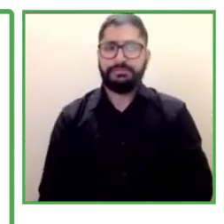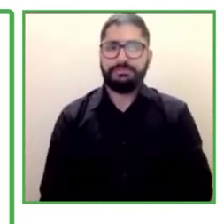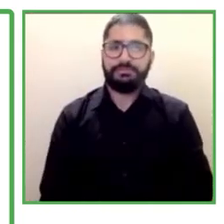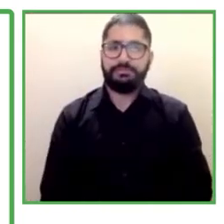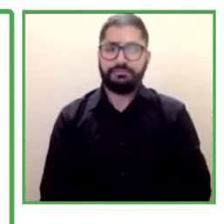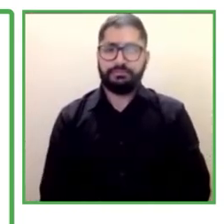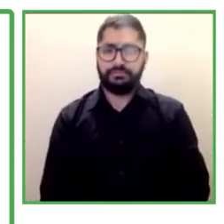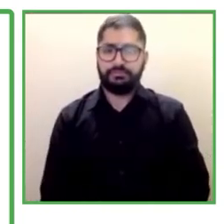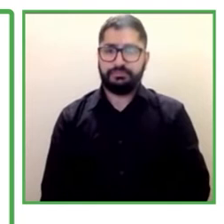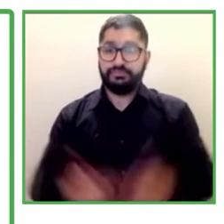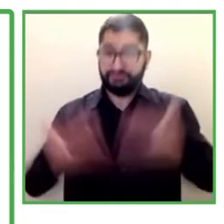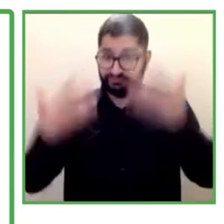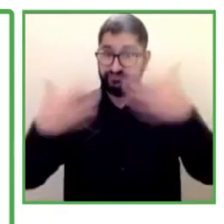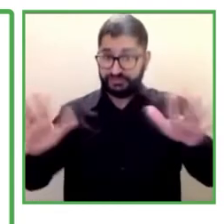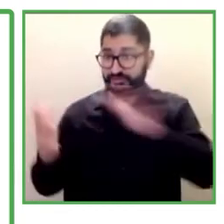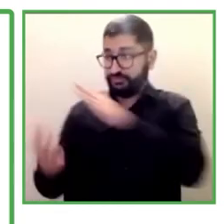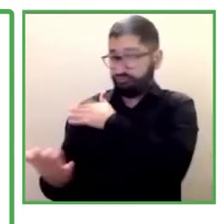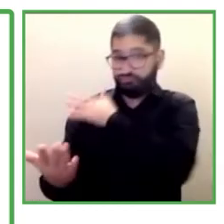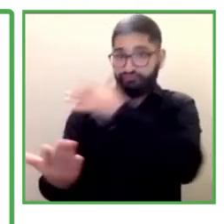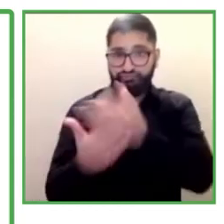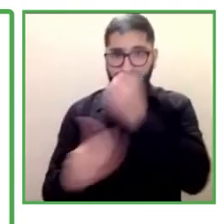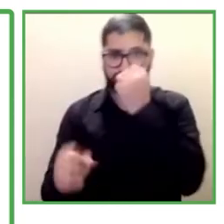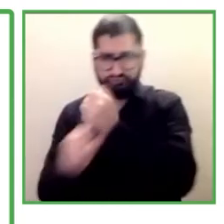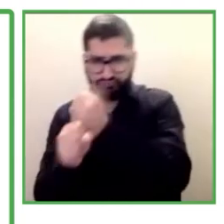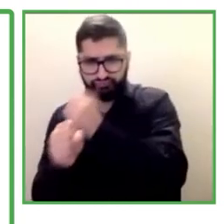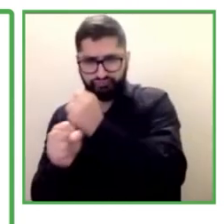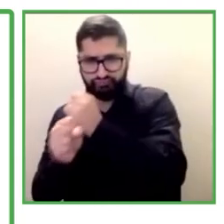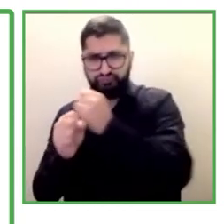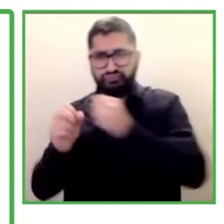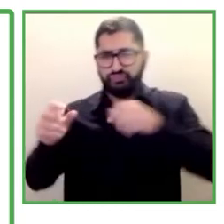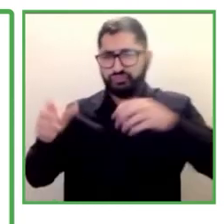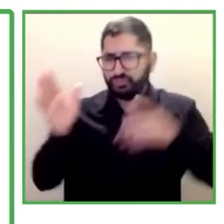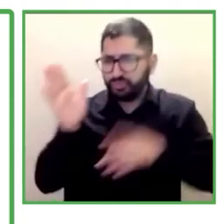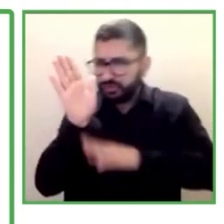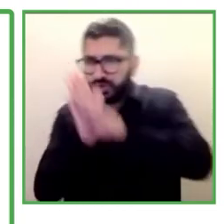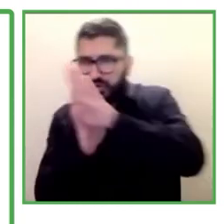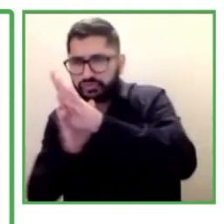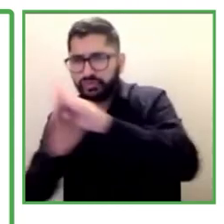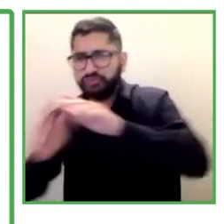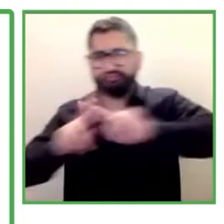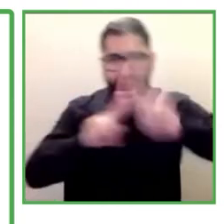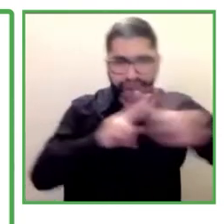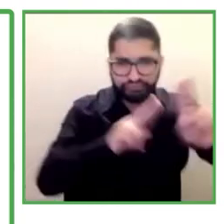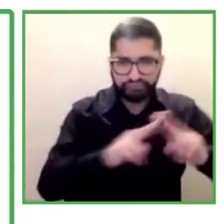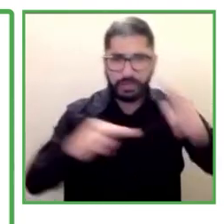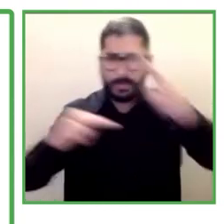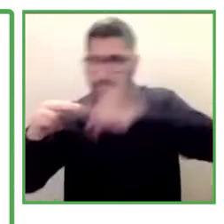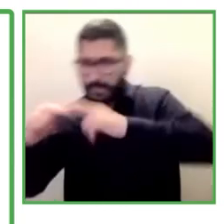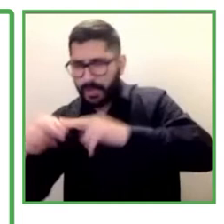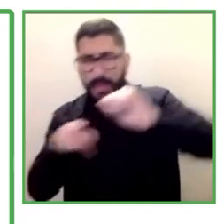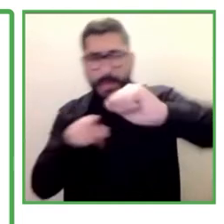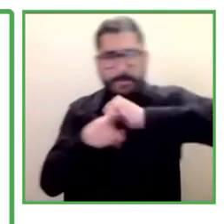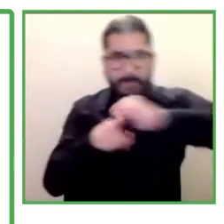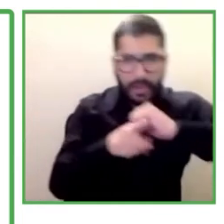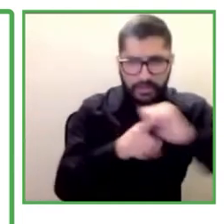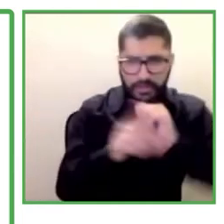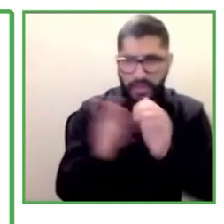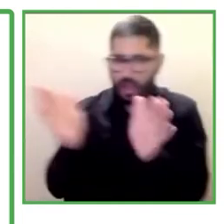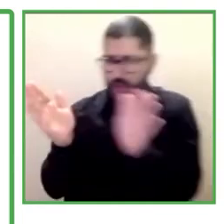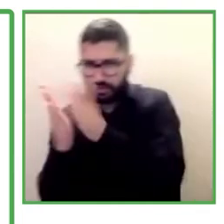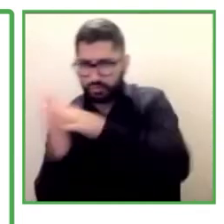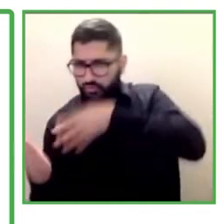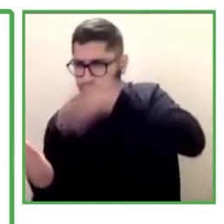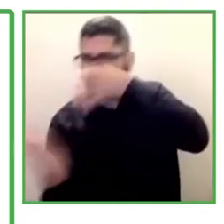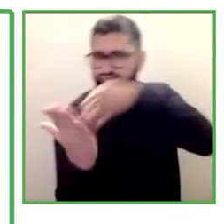el desarrollo que acabo de comentar, hemos elaborado cuadernos de buenas prácticas, hemos elaborado también un protocolo para las administraciones